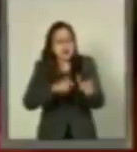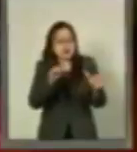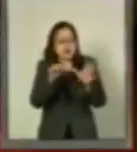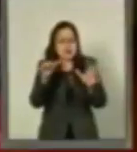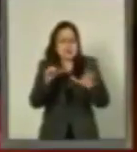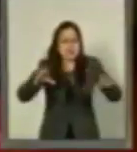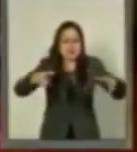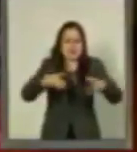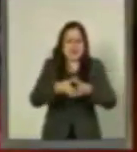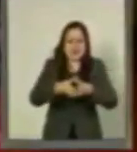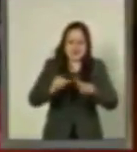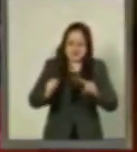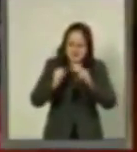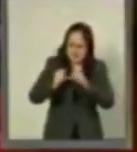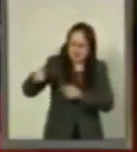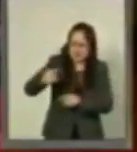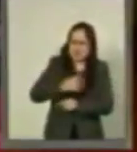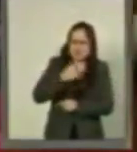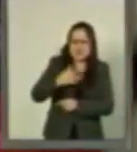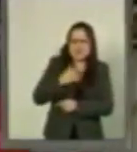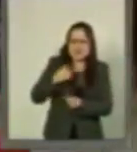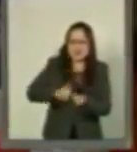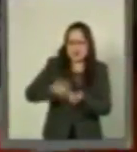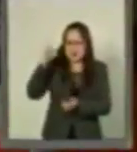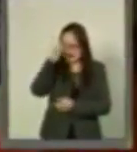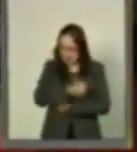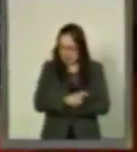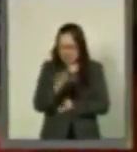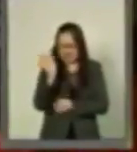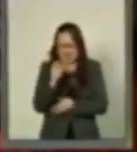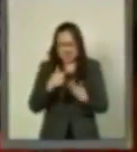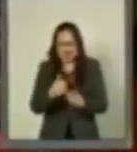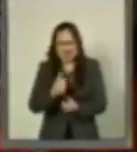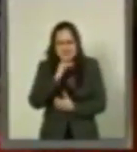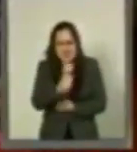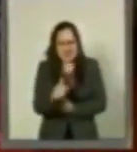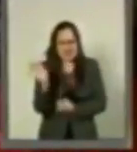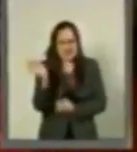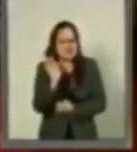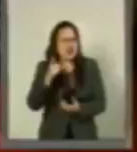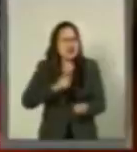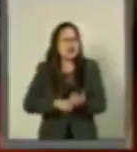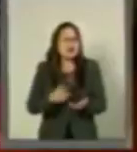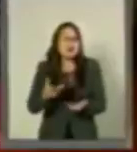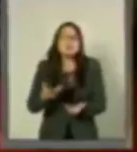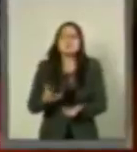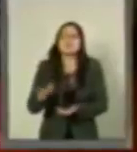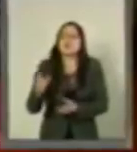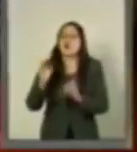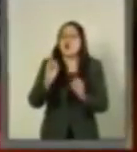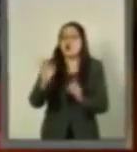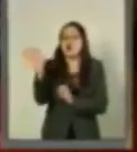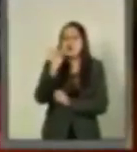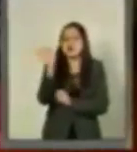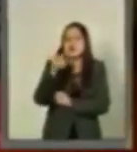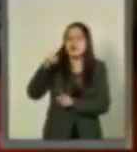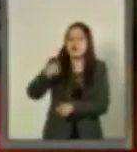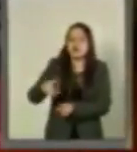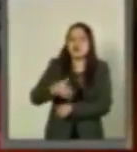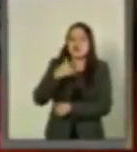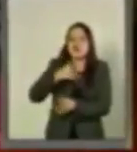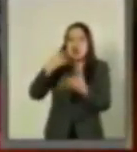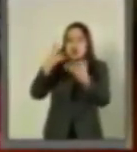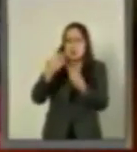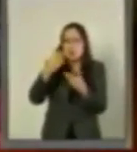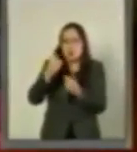corporaciones, ¿no le resulta a usted difícil de entender, o más bien ¿No le parece que sería